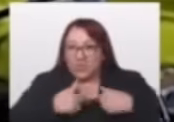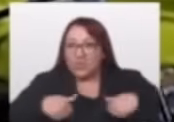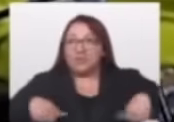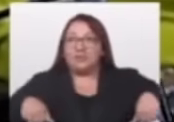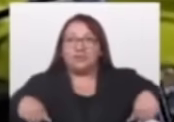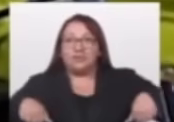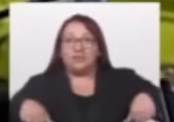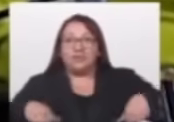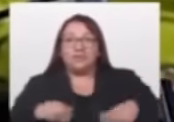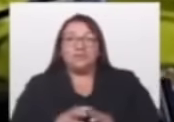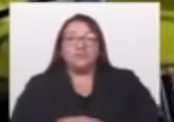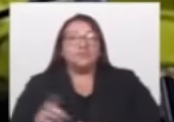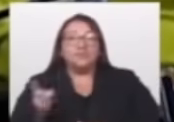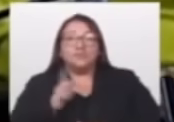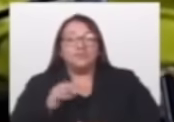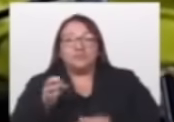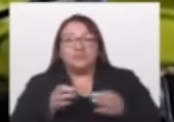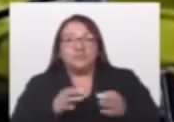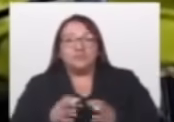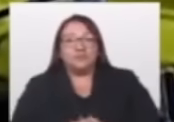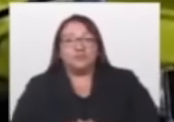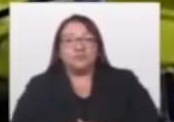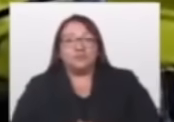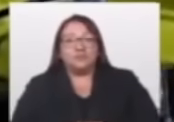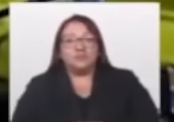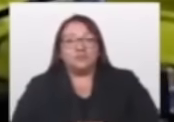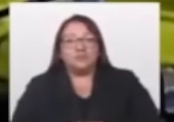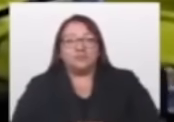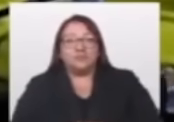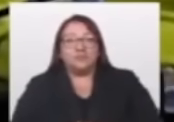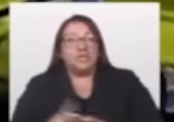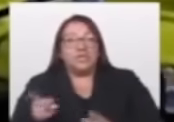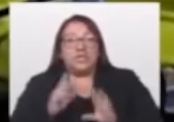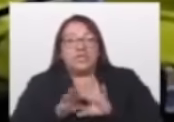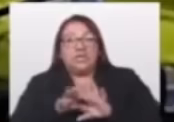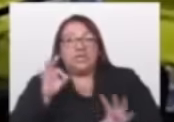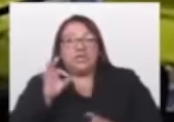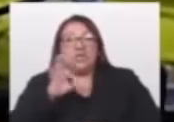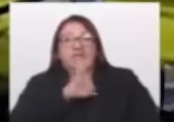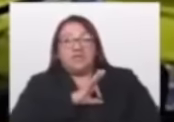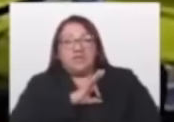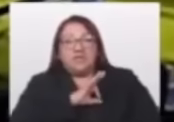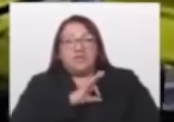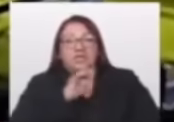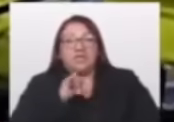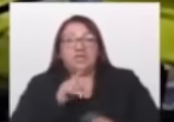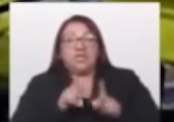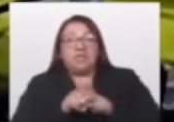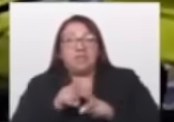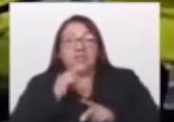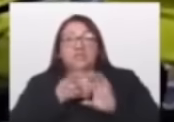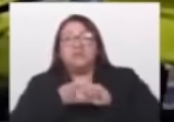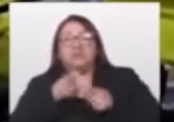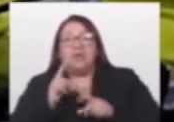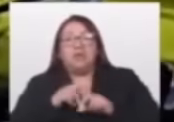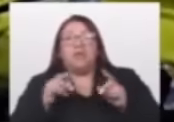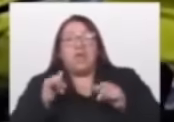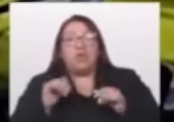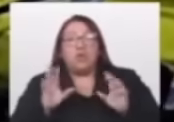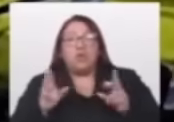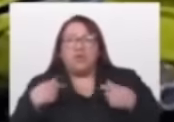Nación. No se ha explicado el retiro tampoco de la fiscal. Y finalmente se ha dicho que hay un